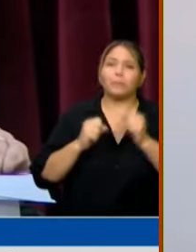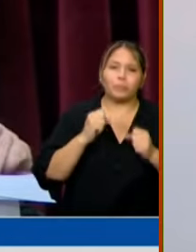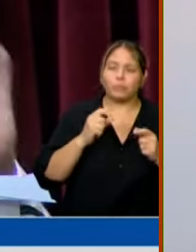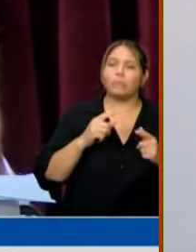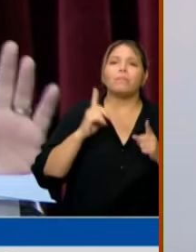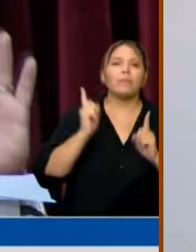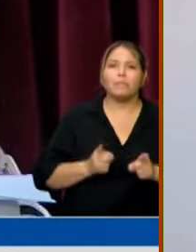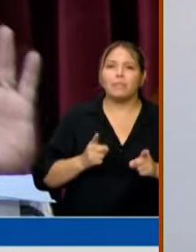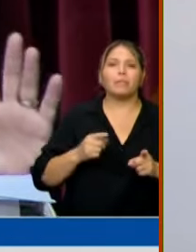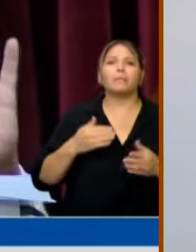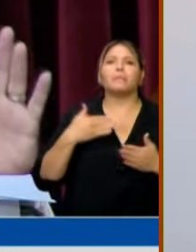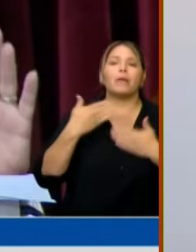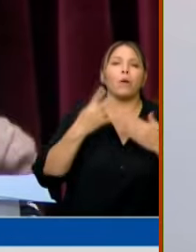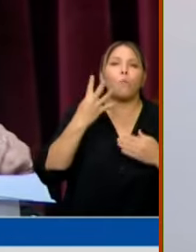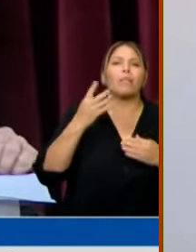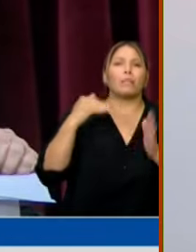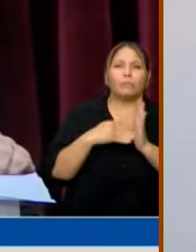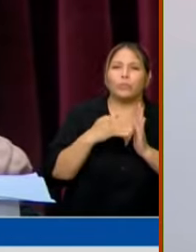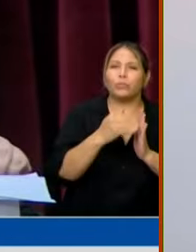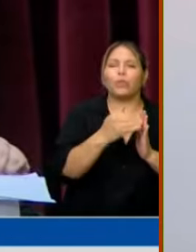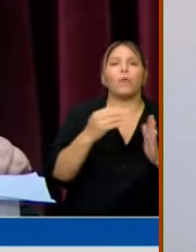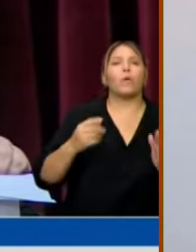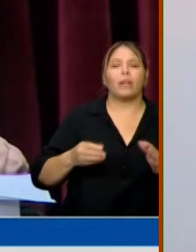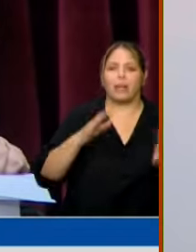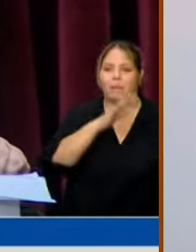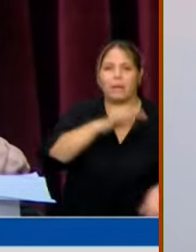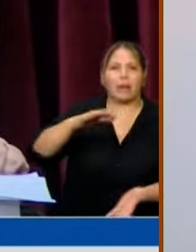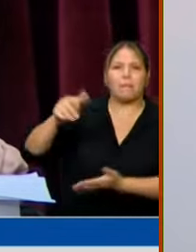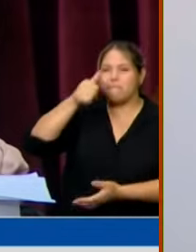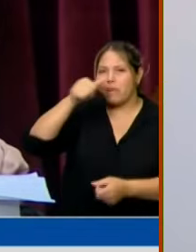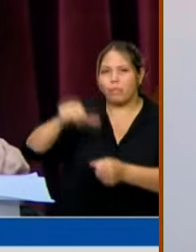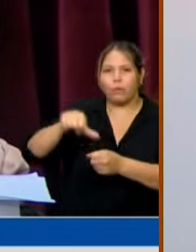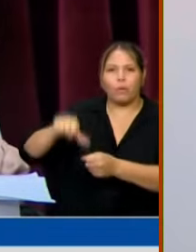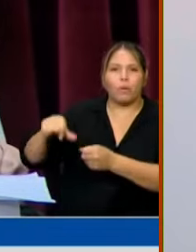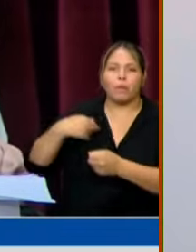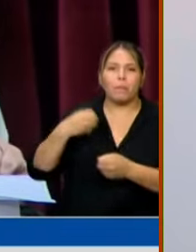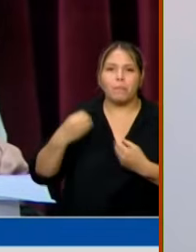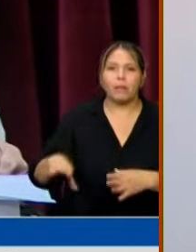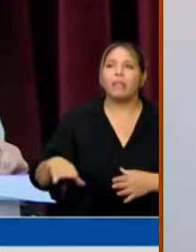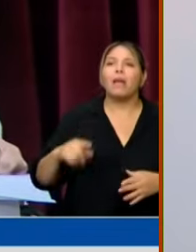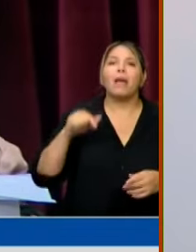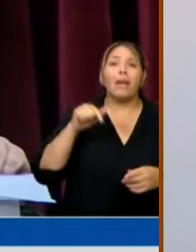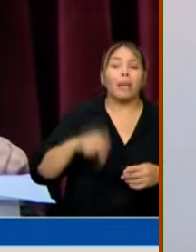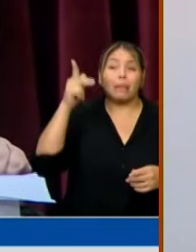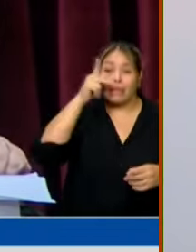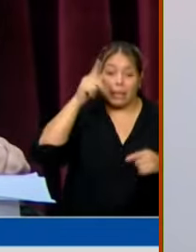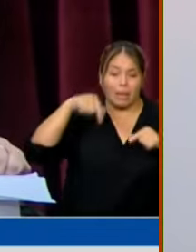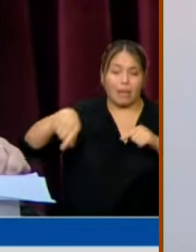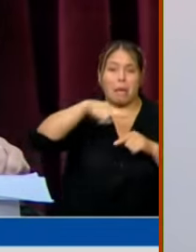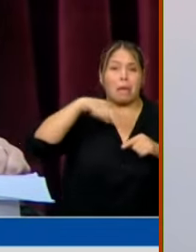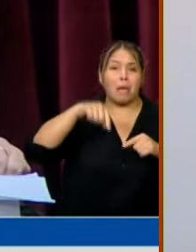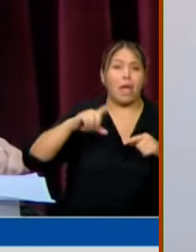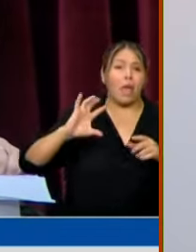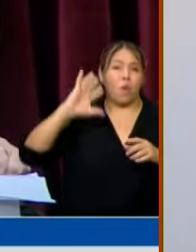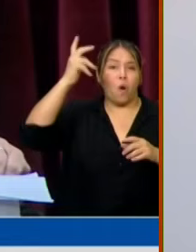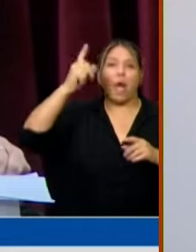vecinos, eran también expresiones de diferentes espacios, ya sea políticos, ya sea organizaciones de la sociedad civil, ya sean